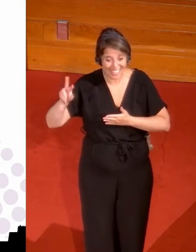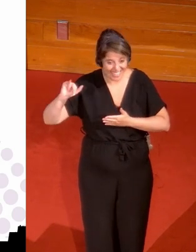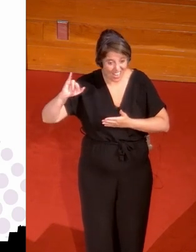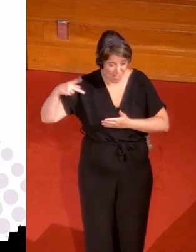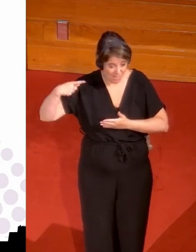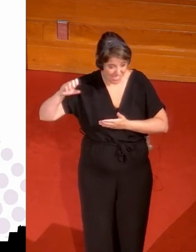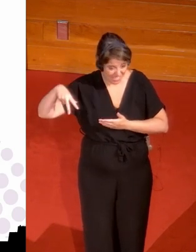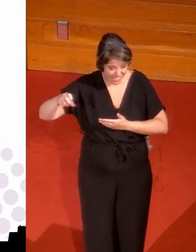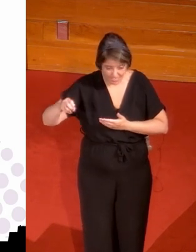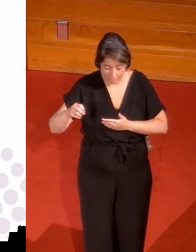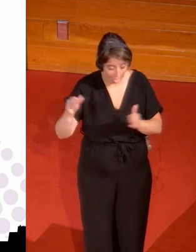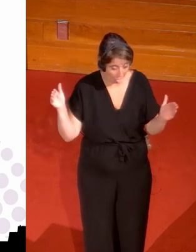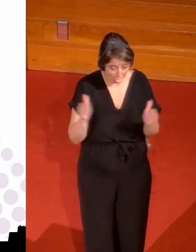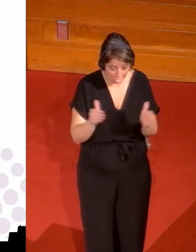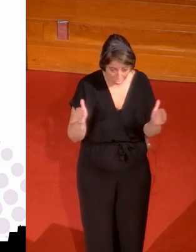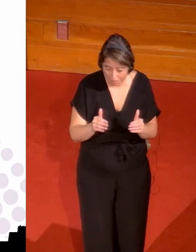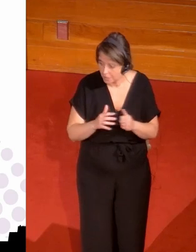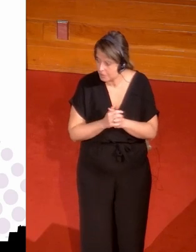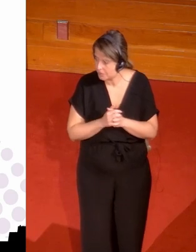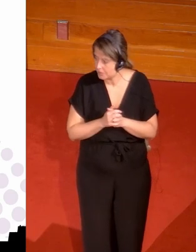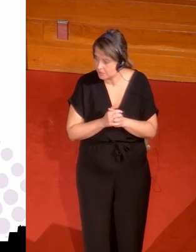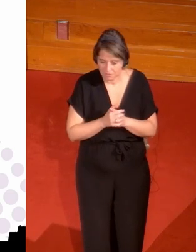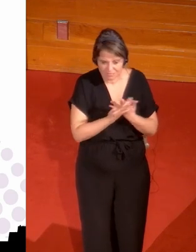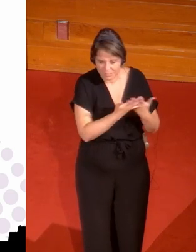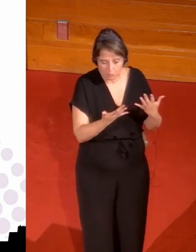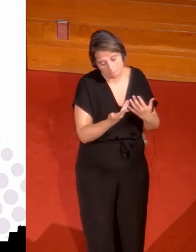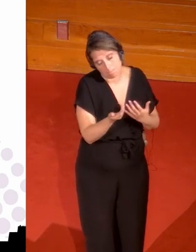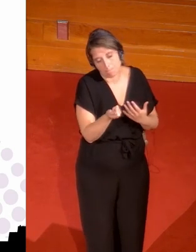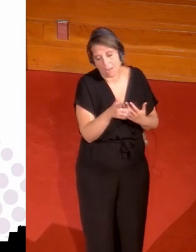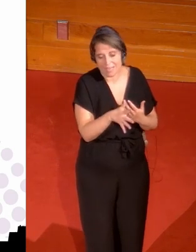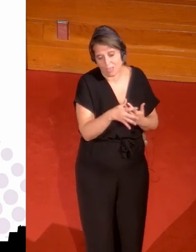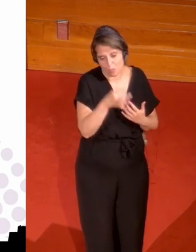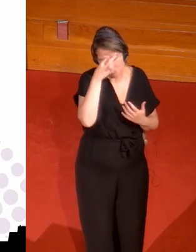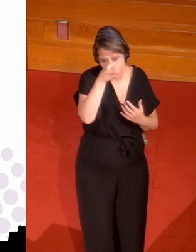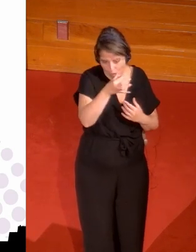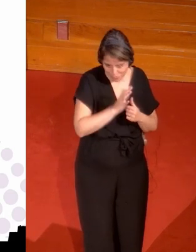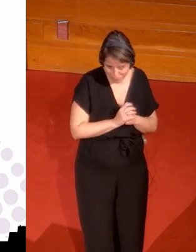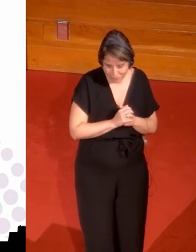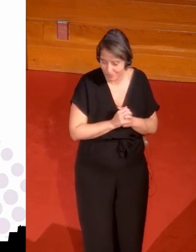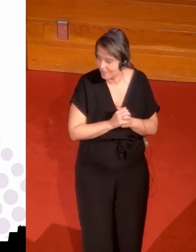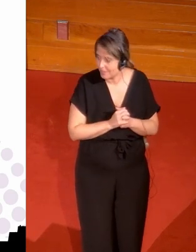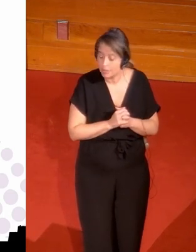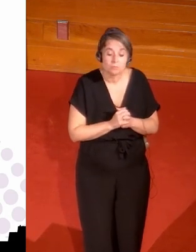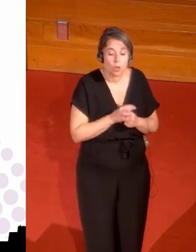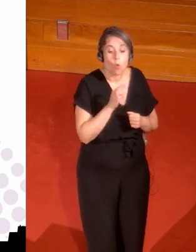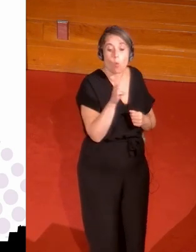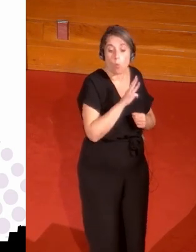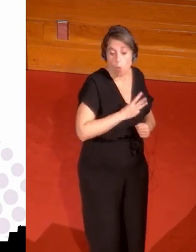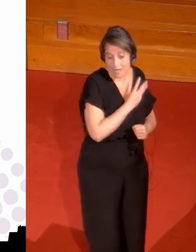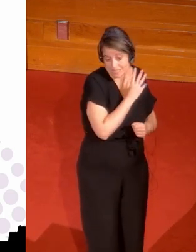cuatro gatos y Y eso era muy muy como de pueblo no y Washington que si hoy Washington es un pueblo